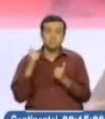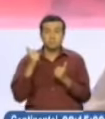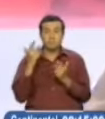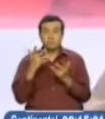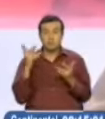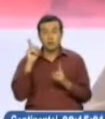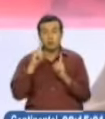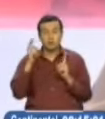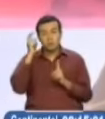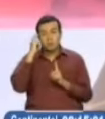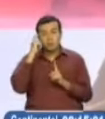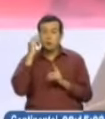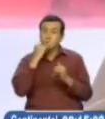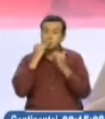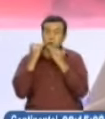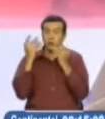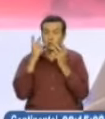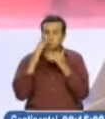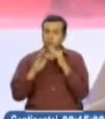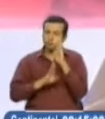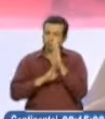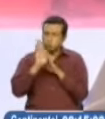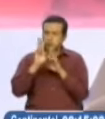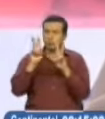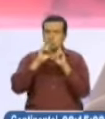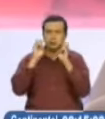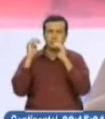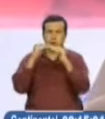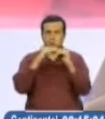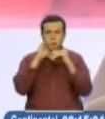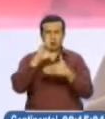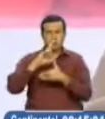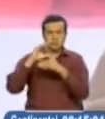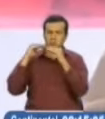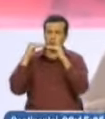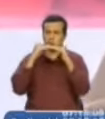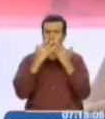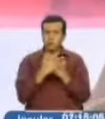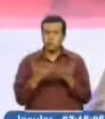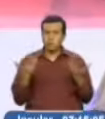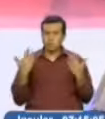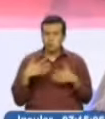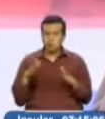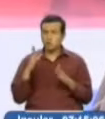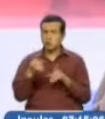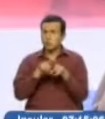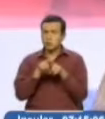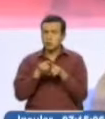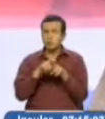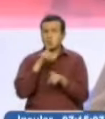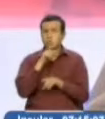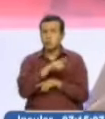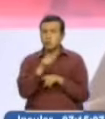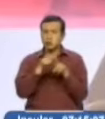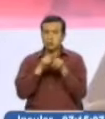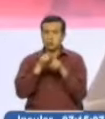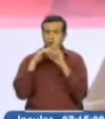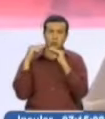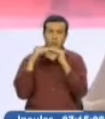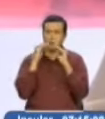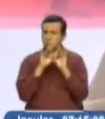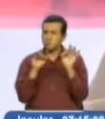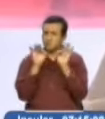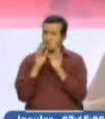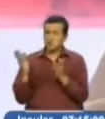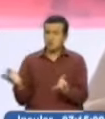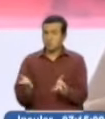suene extraño, a mí me parece que es un avance en las democracias latinoamericanas, es que la disputa se da en el campo democrático. Es